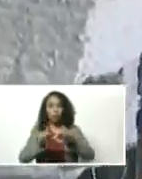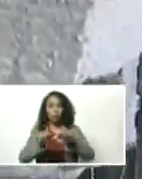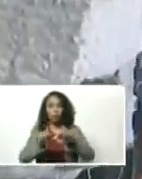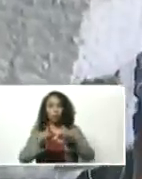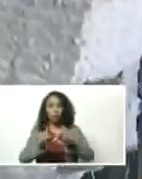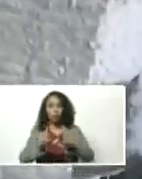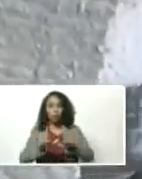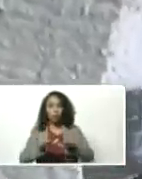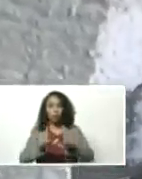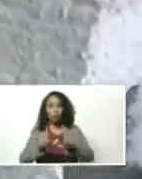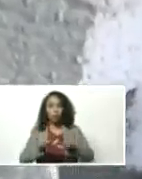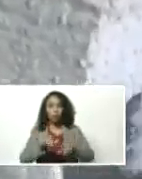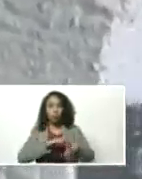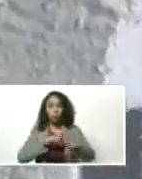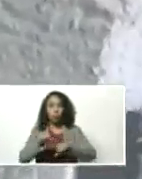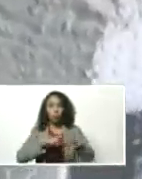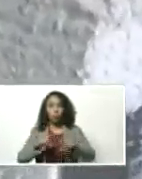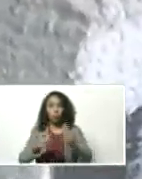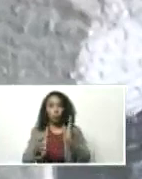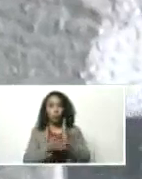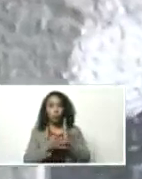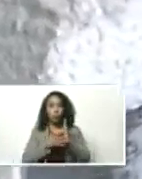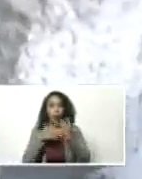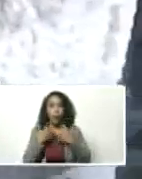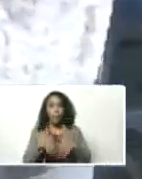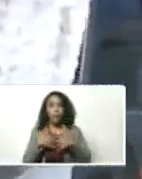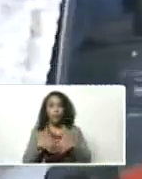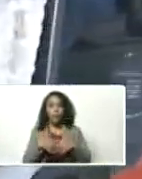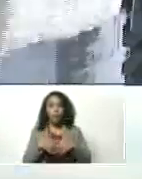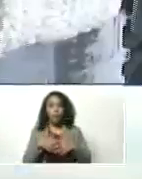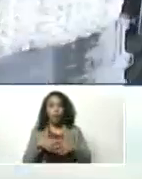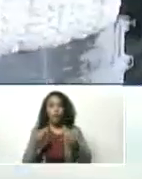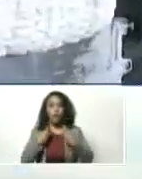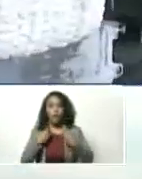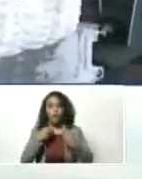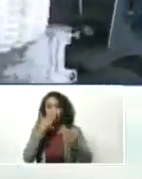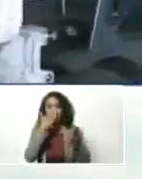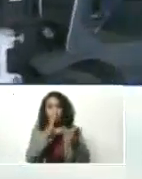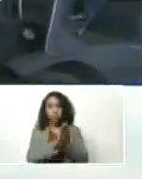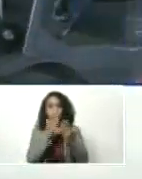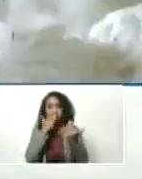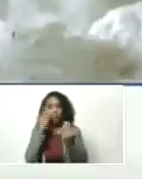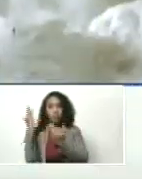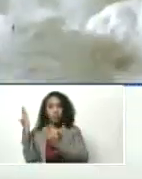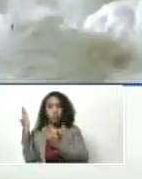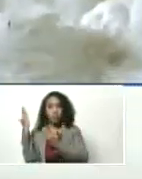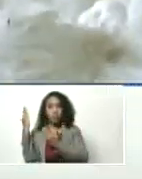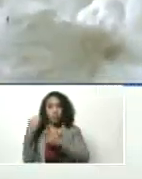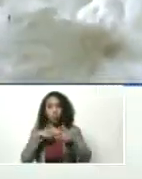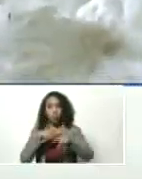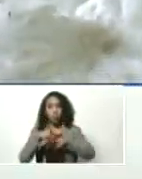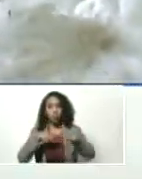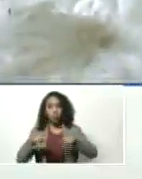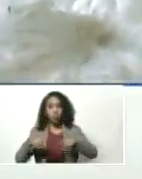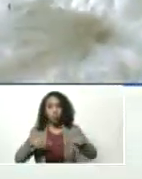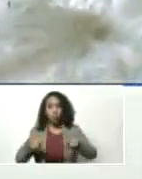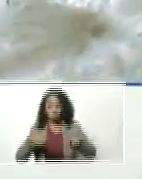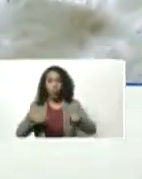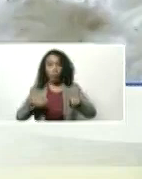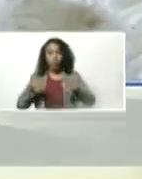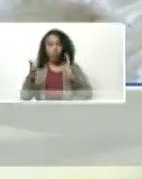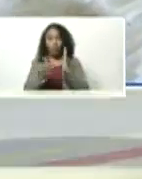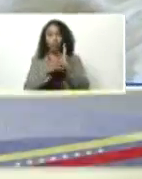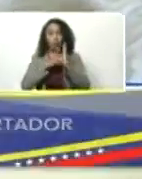Y el coordinador técnico que está en la empresa, esto es en vivo y directo, esto es televisión en vivo, el coordinador técnico que está